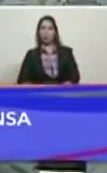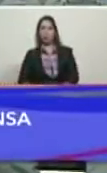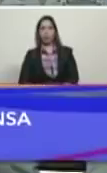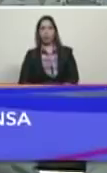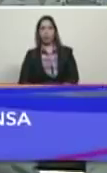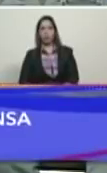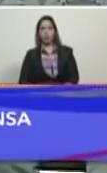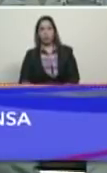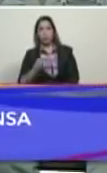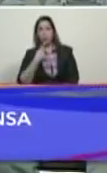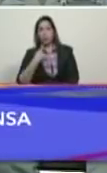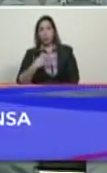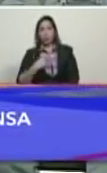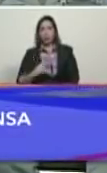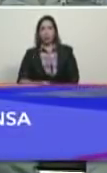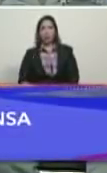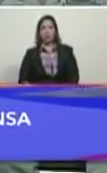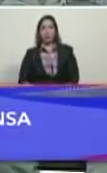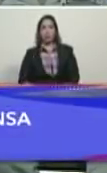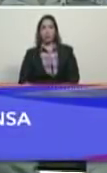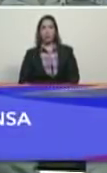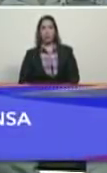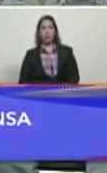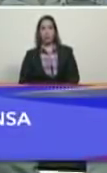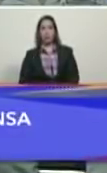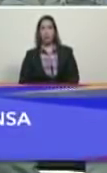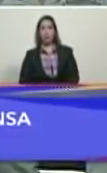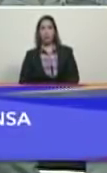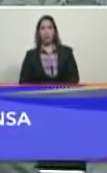Le decía, ahí está un ejemplo,